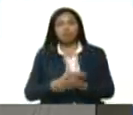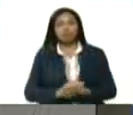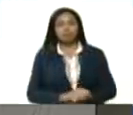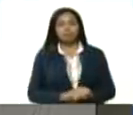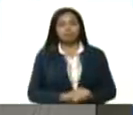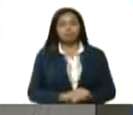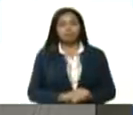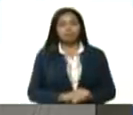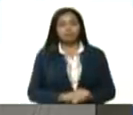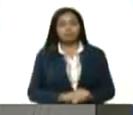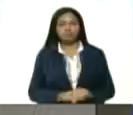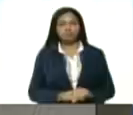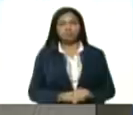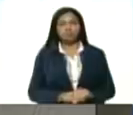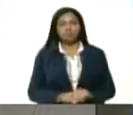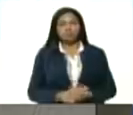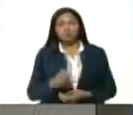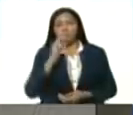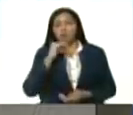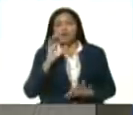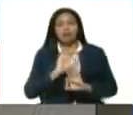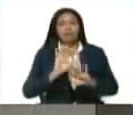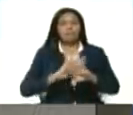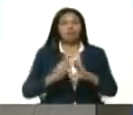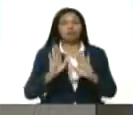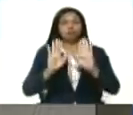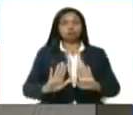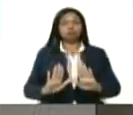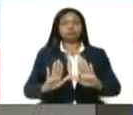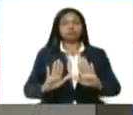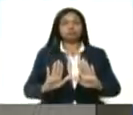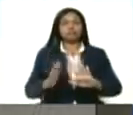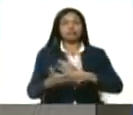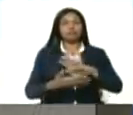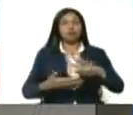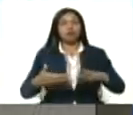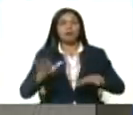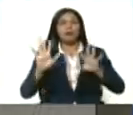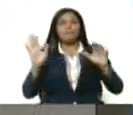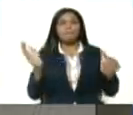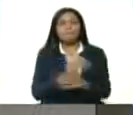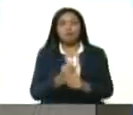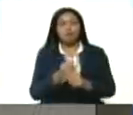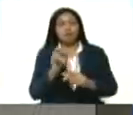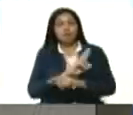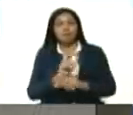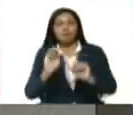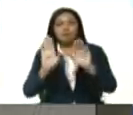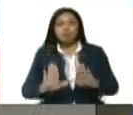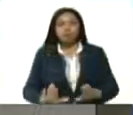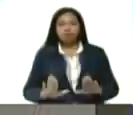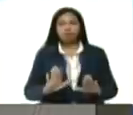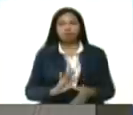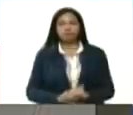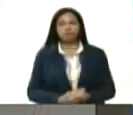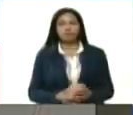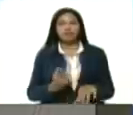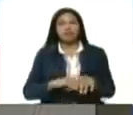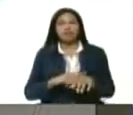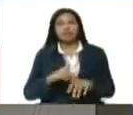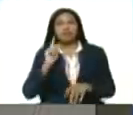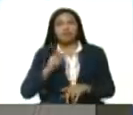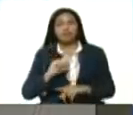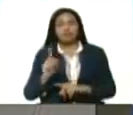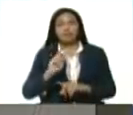ocurrió porque afortunadamente detuvimos el foco en el tiempo, no el tiempo debido, porque tenemos